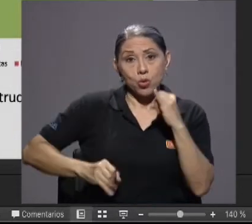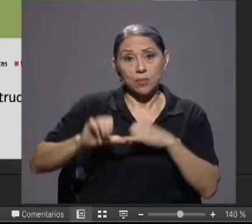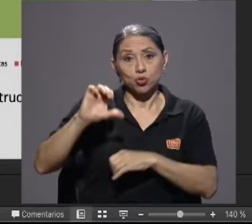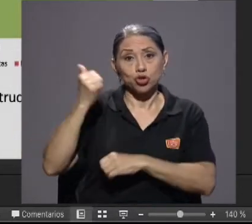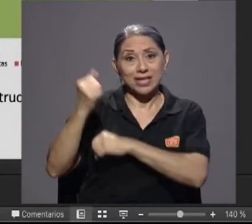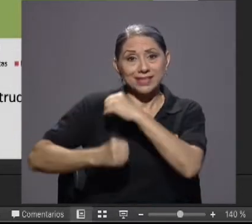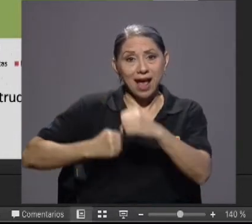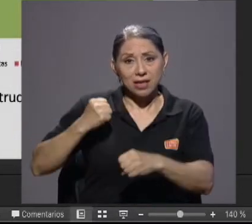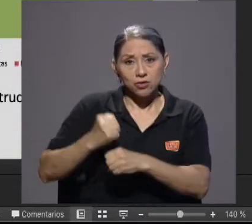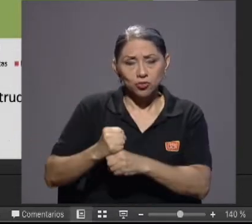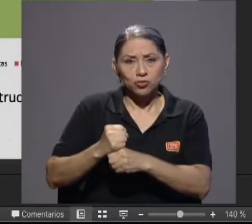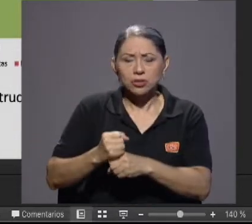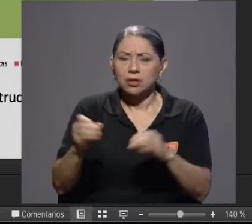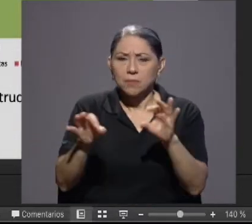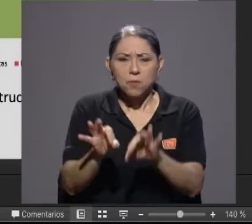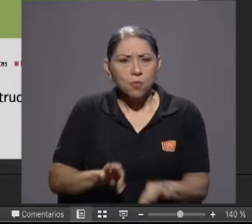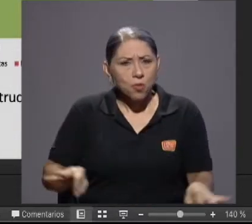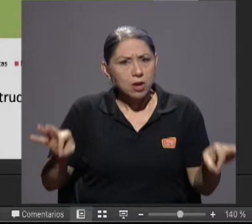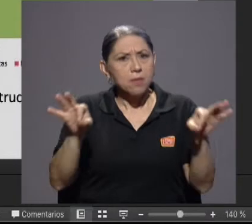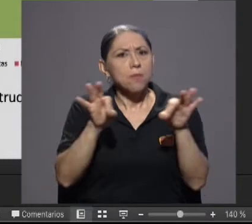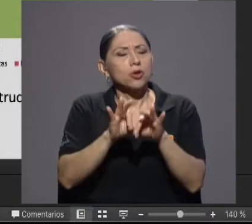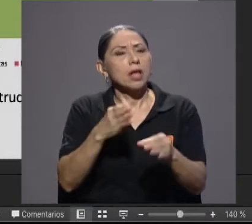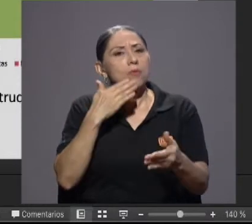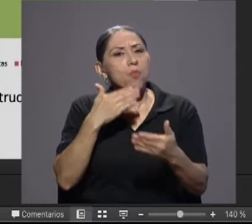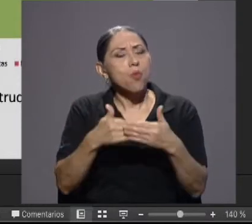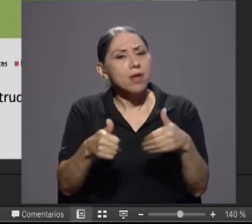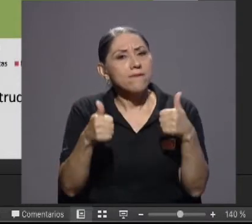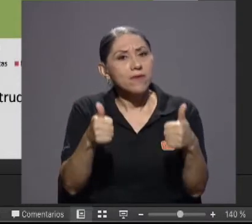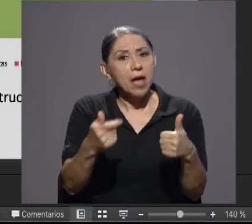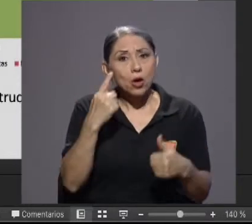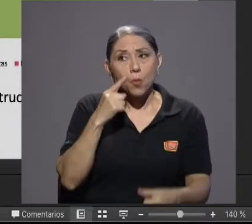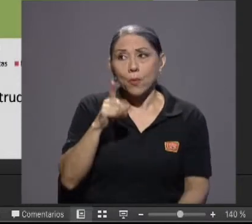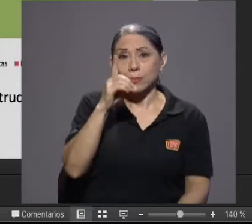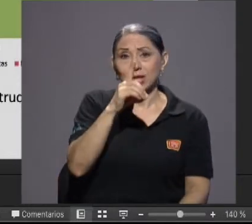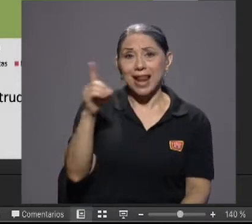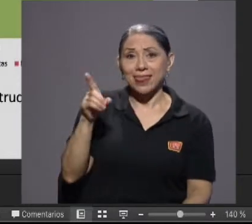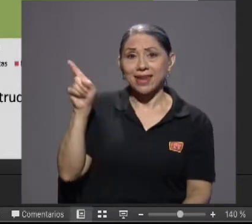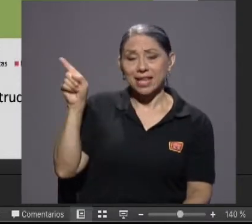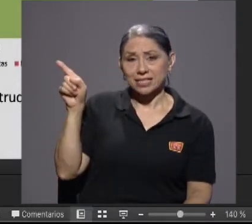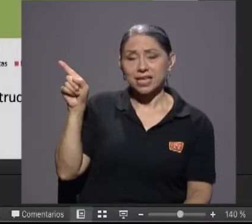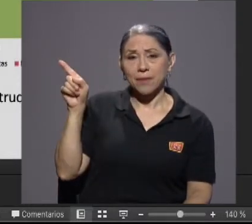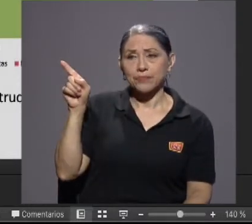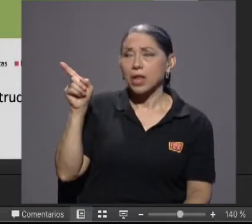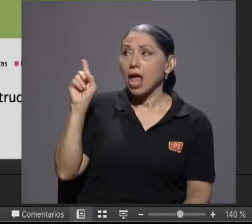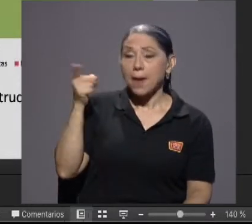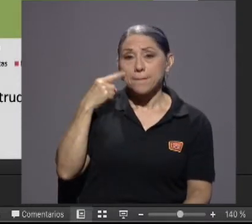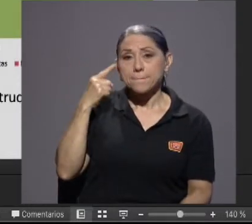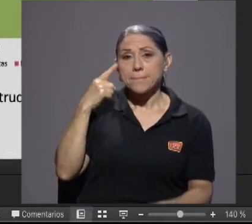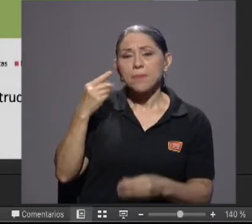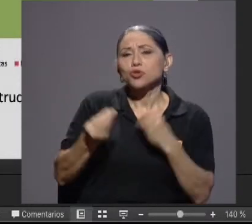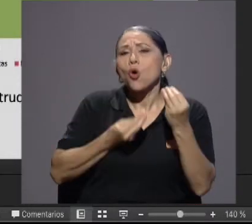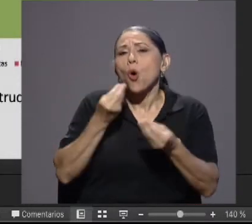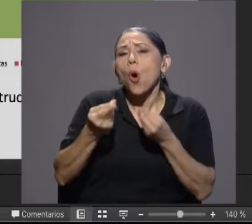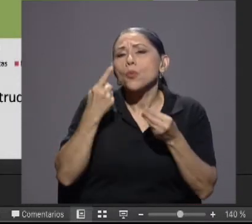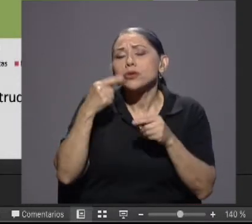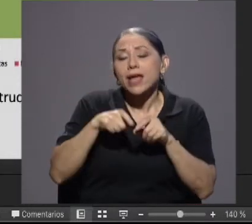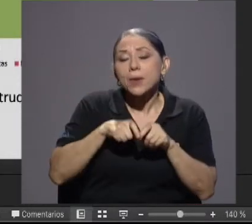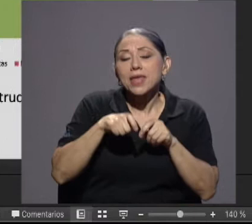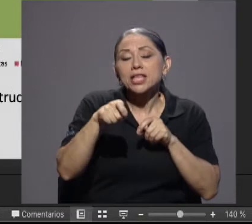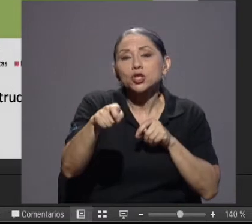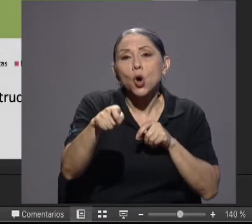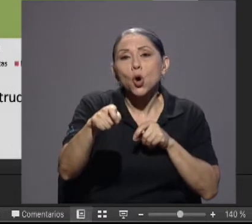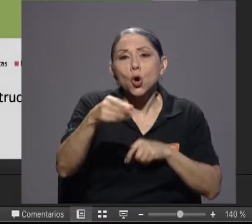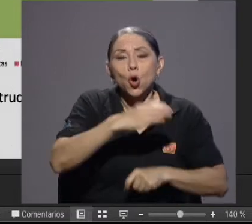muy importante y ha sido muy efectivo. En el gráfico de la derecha vemos la medición de la condición estructural de acuerdo